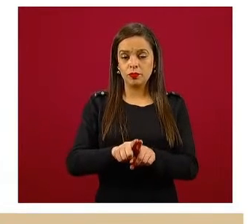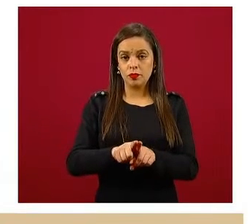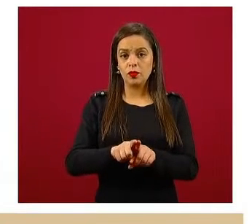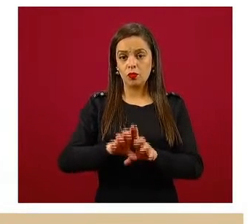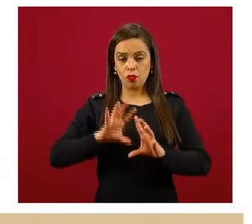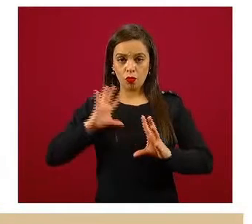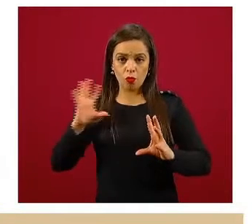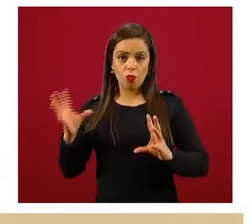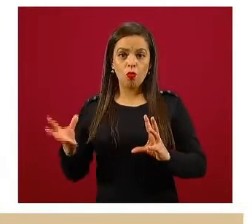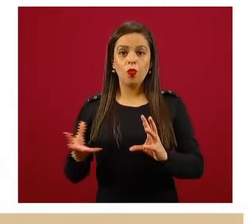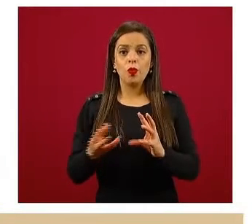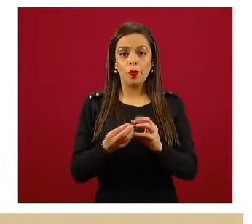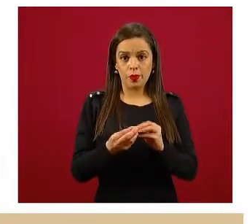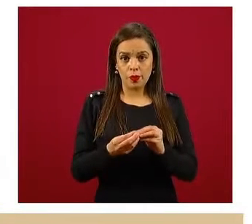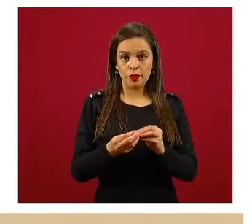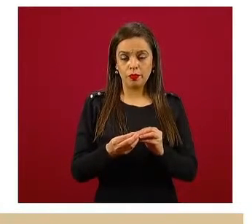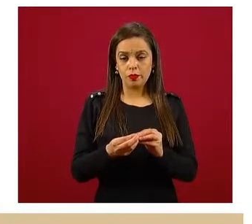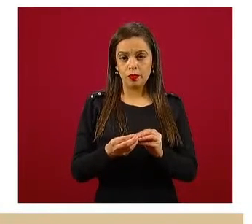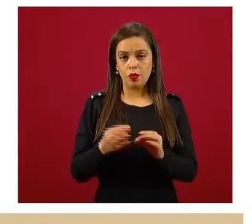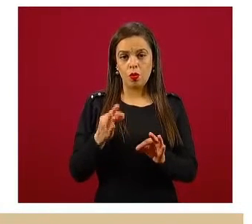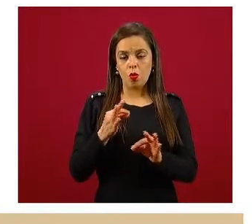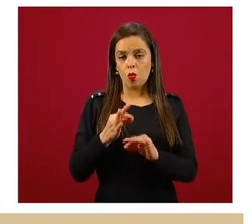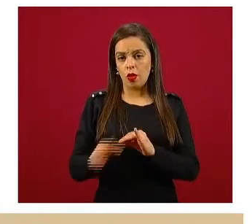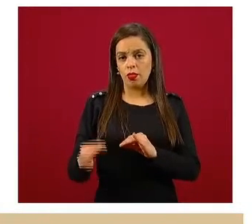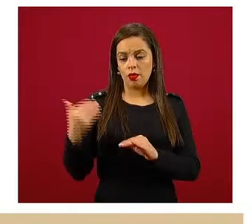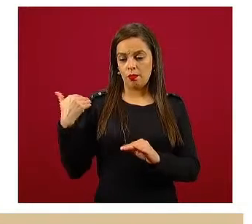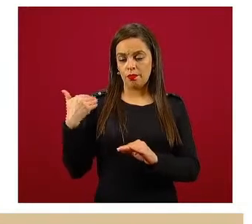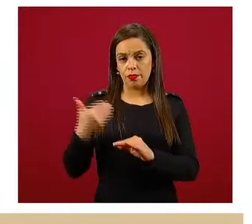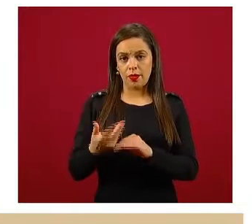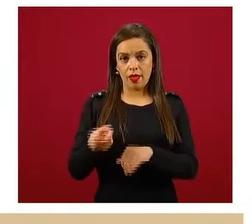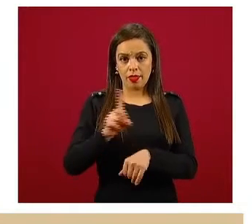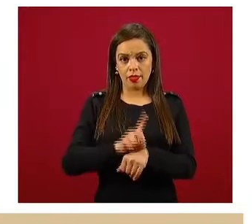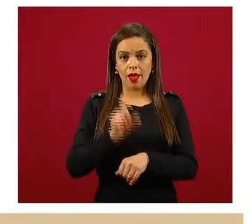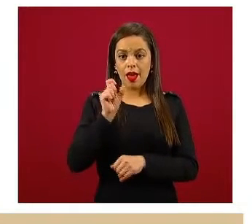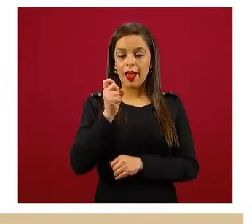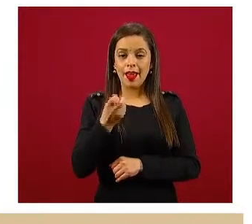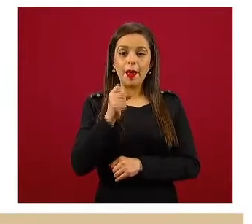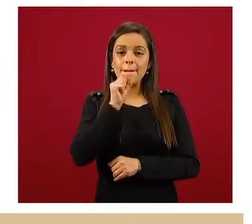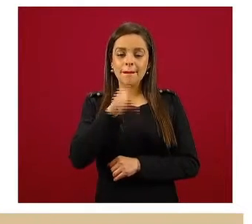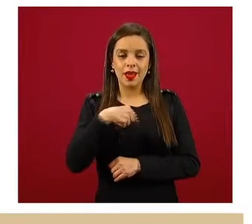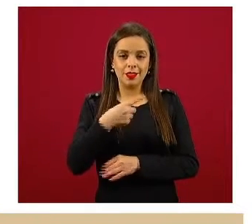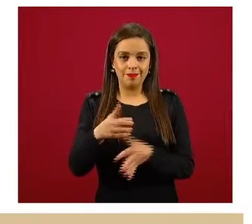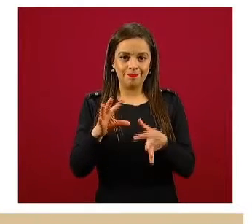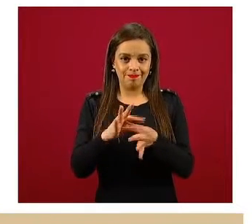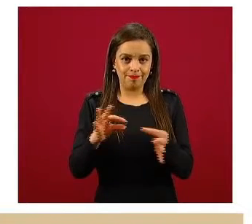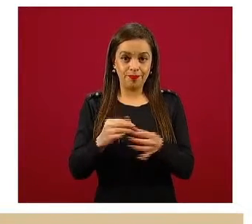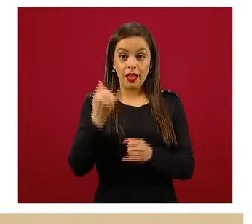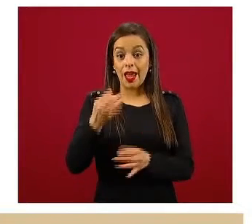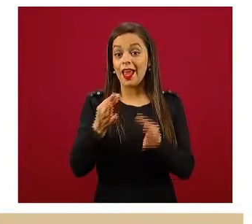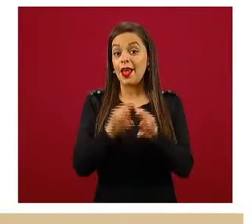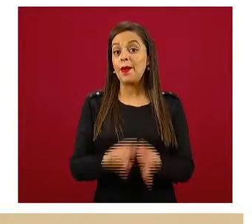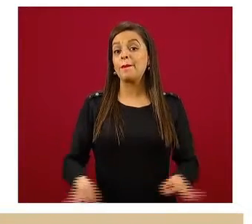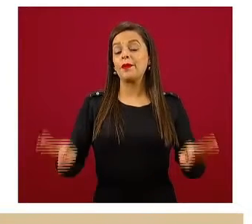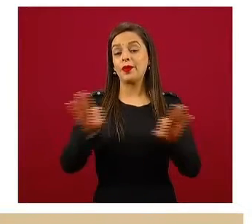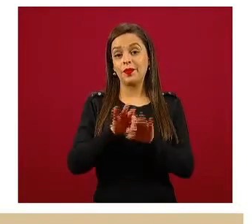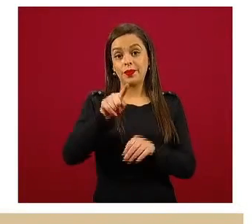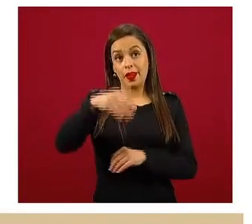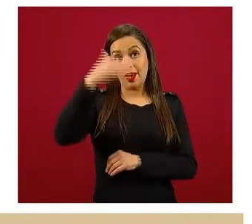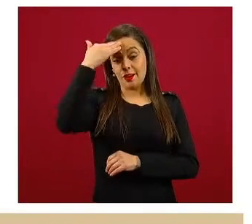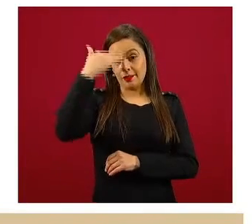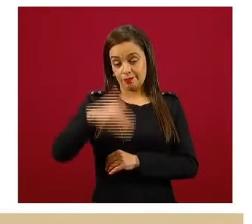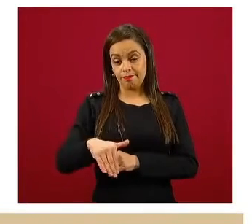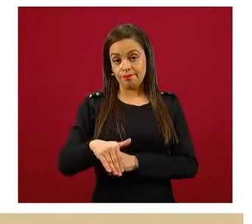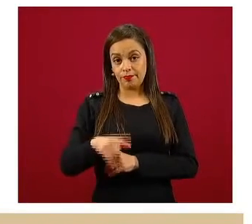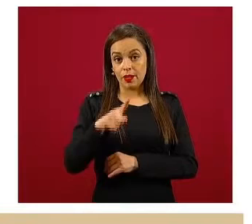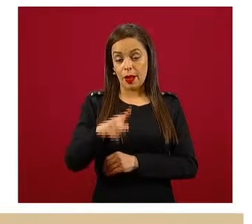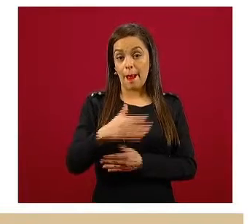acumulan en los últimos días, por lo que acabamos de comentar. Y además, importante mencionar que más de la